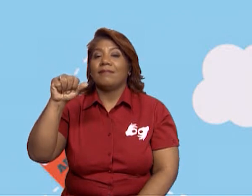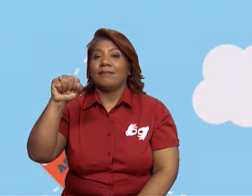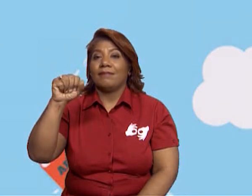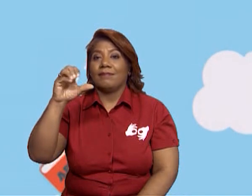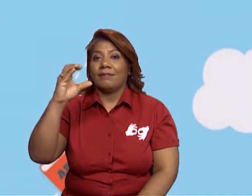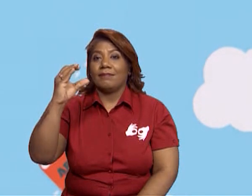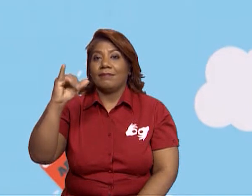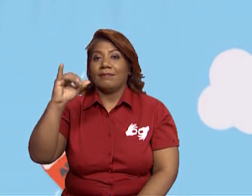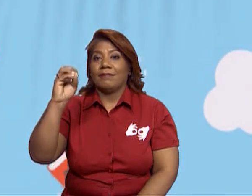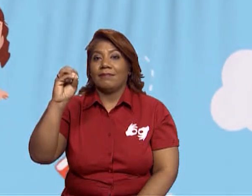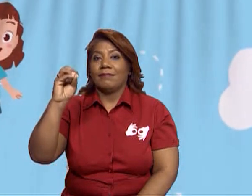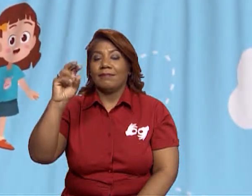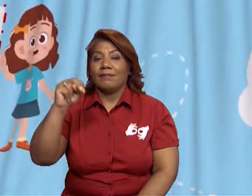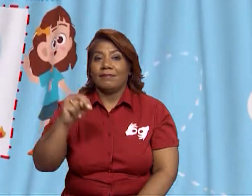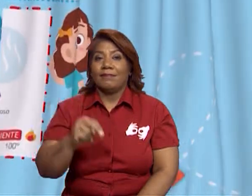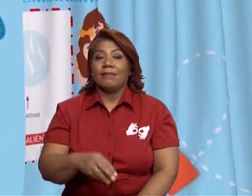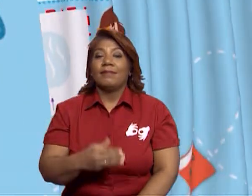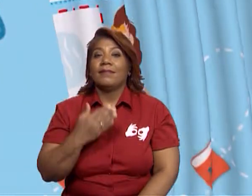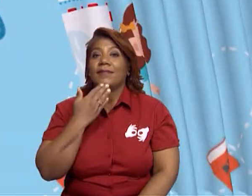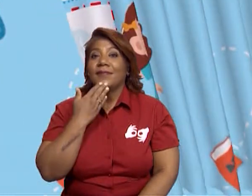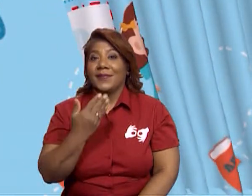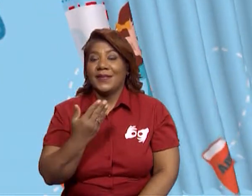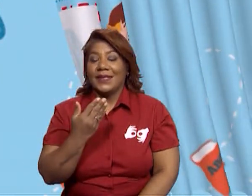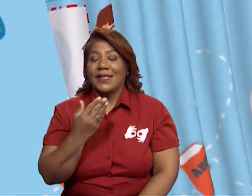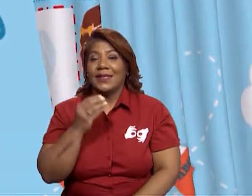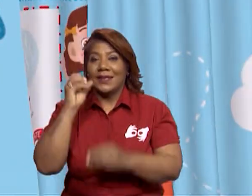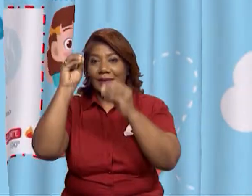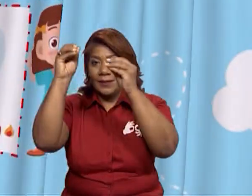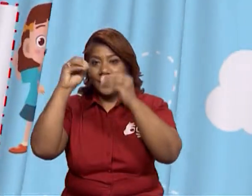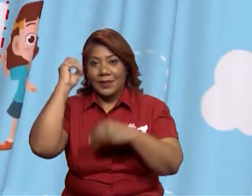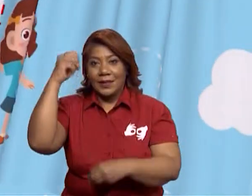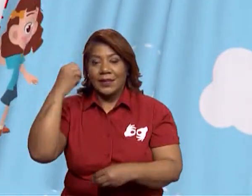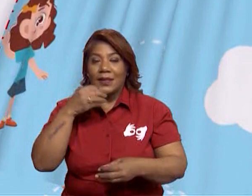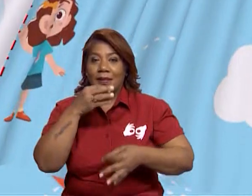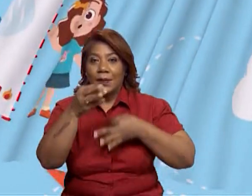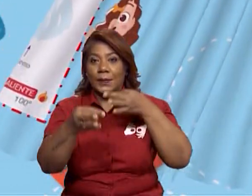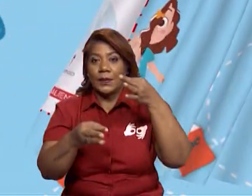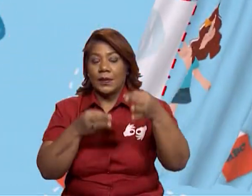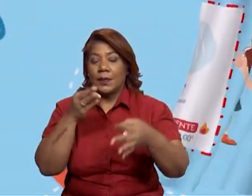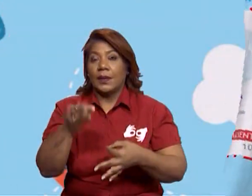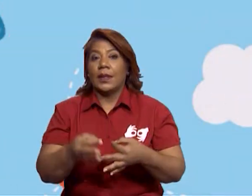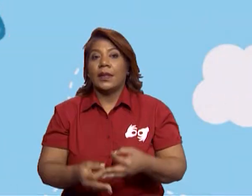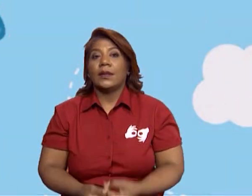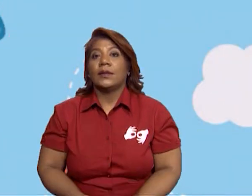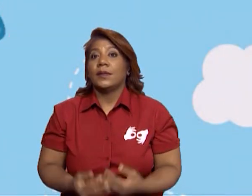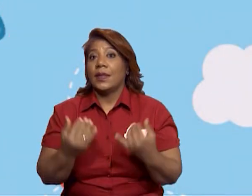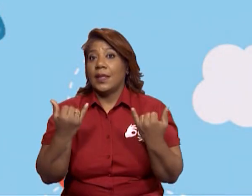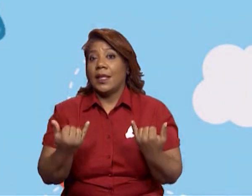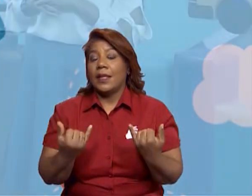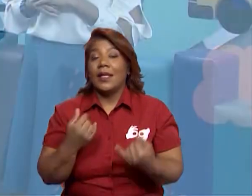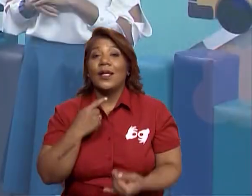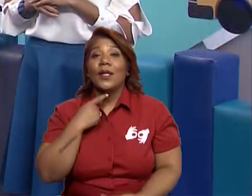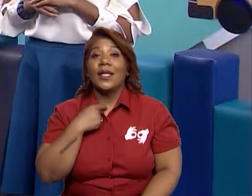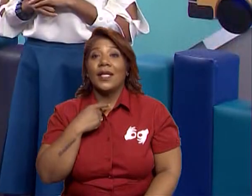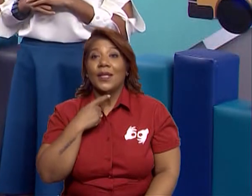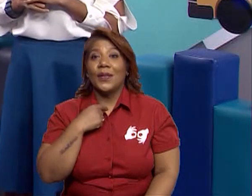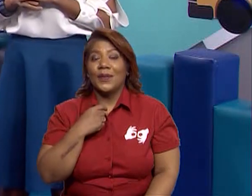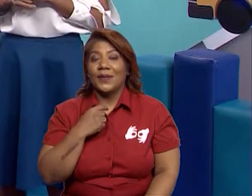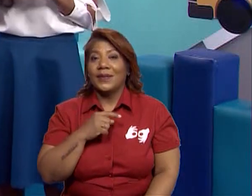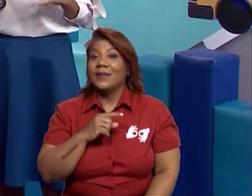Muy bien, maestra, gracias por explicarnos esto. Ahora tenemos lo que nos encanta, maestra. Tiene